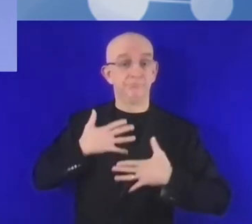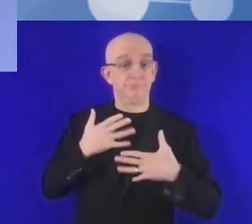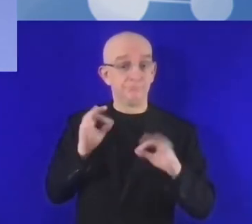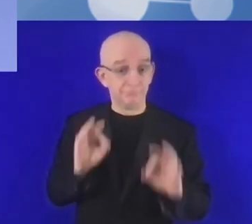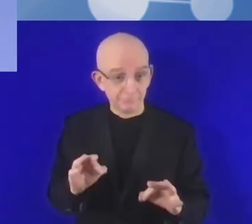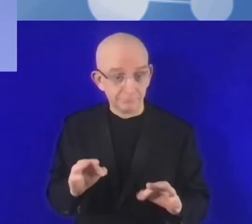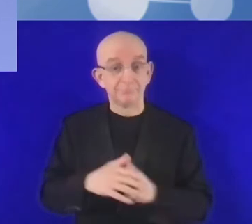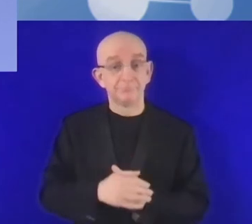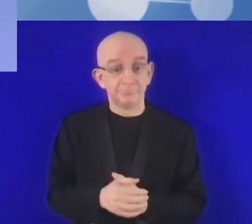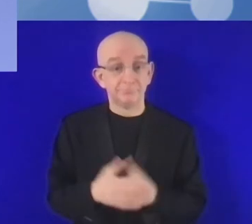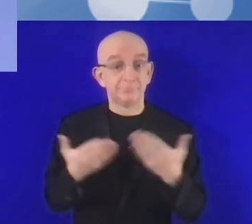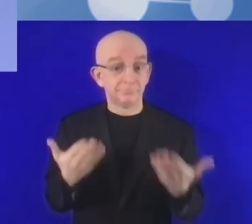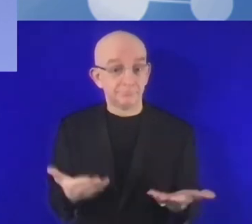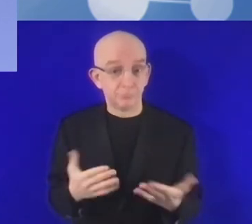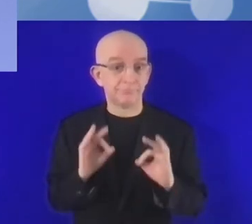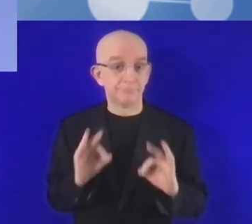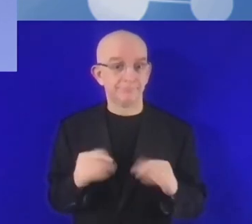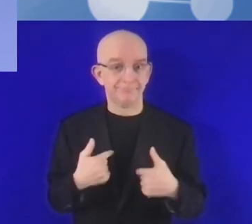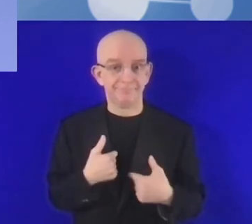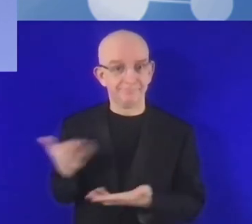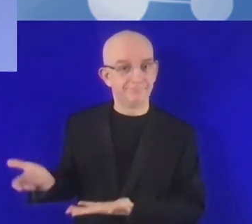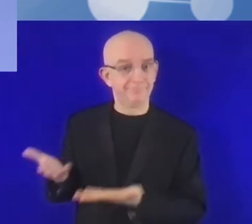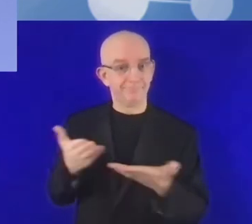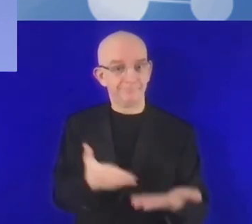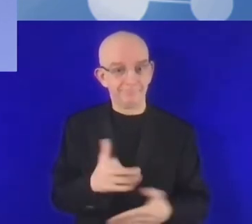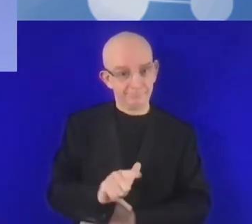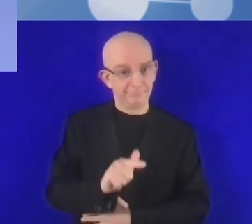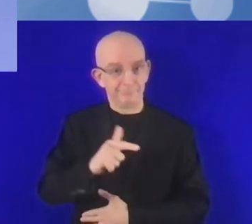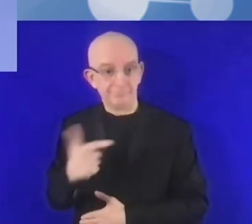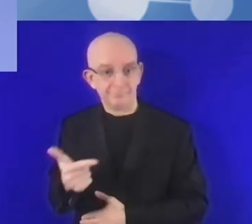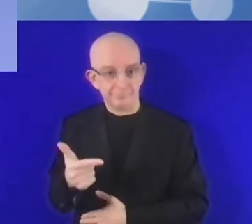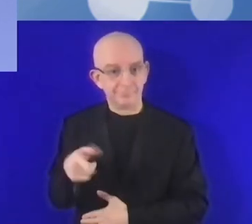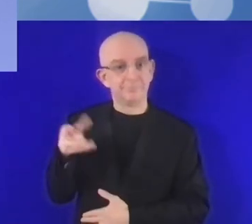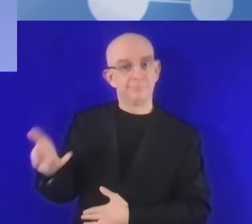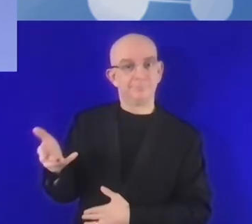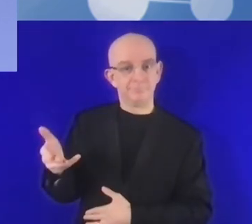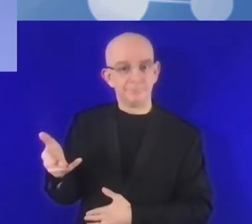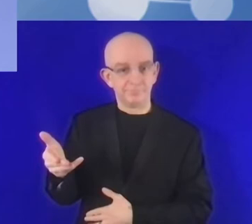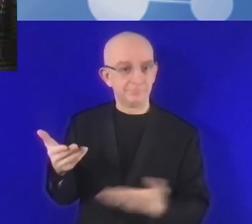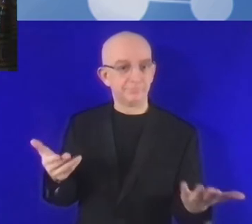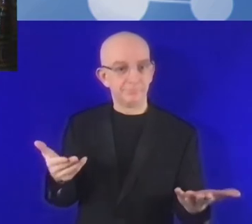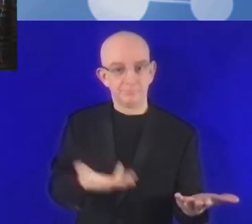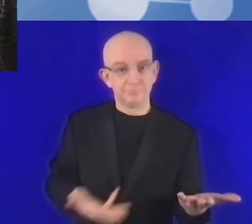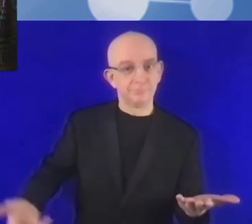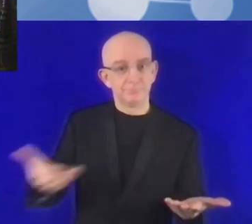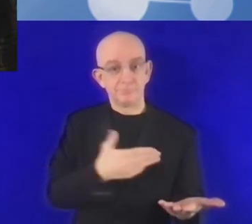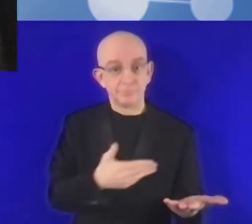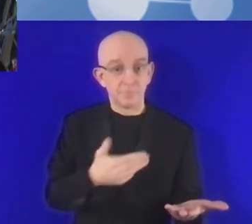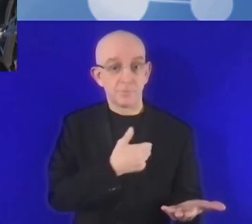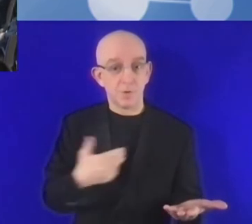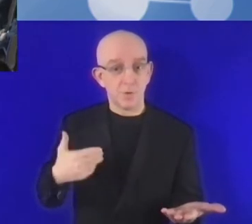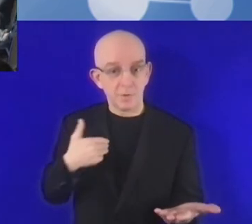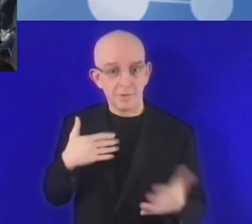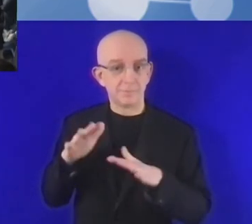inspiradoras. Señores y señores, en este momento voy a invitar al escenario al plenipotenciario